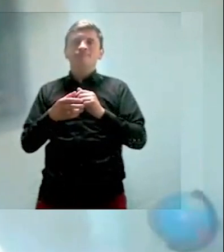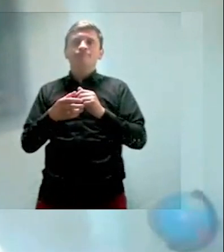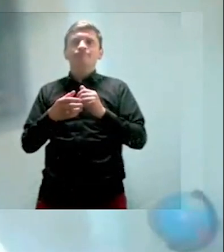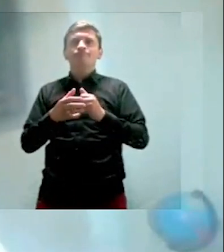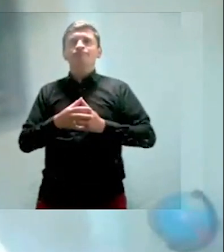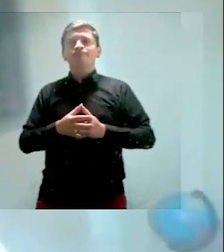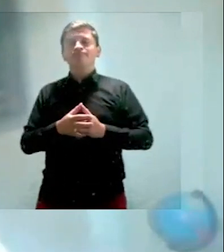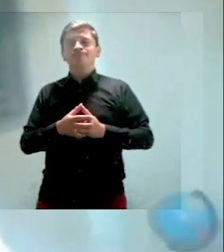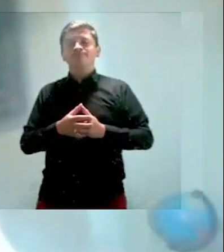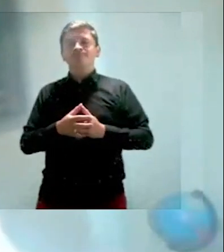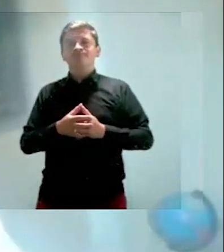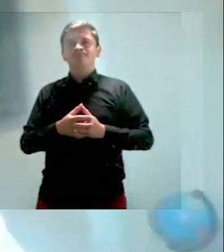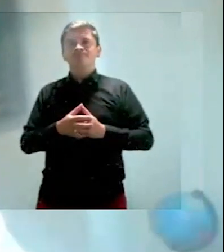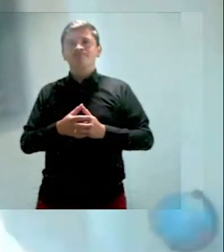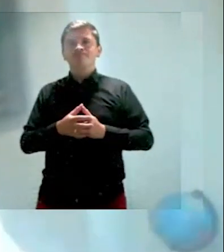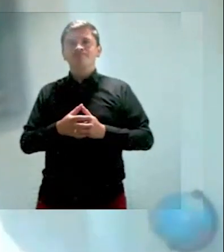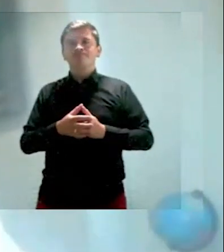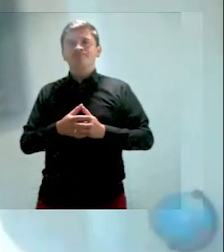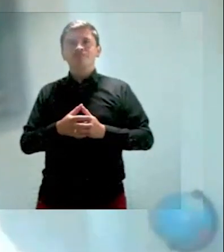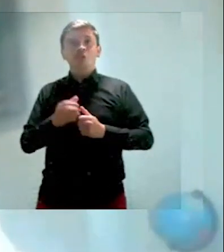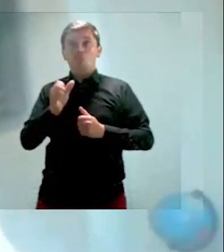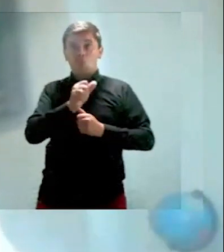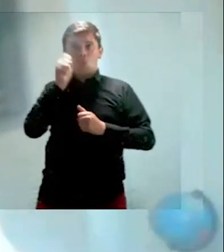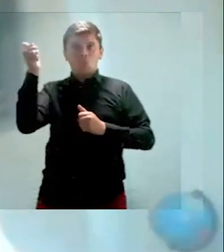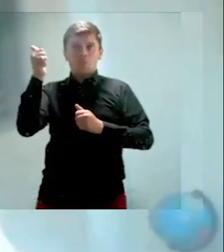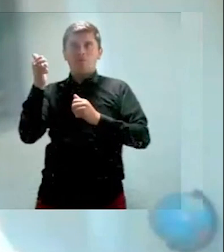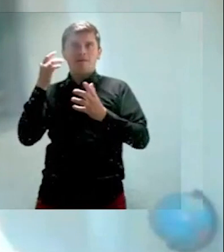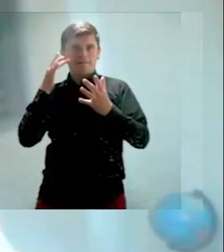son interesantes. La Corte